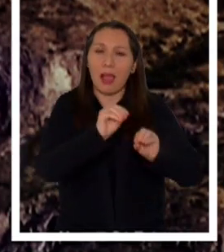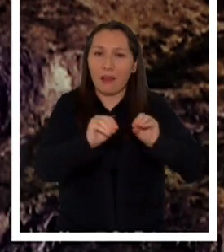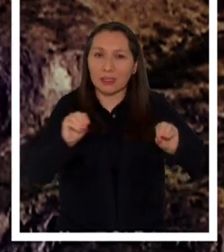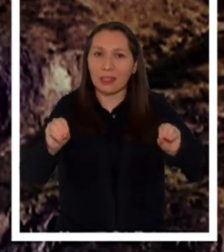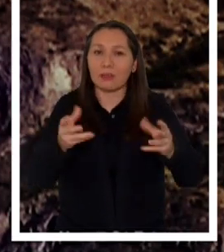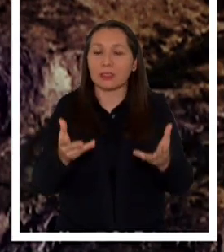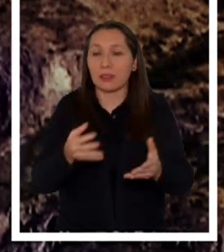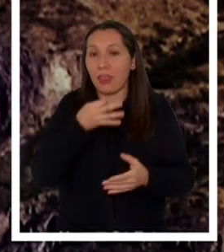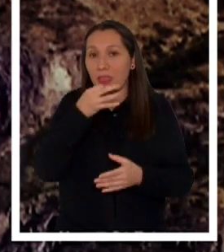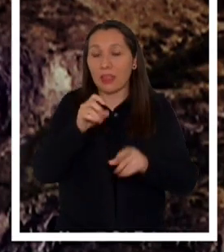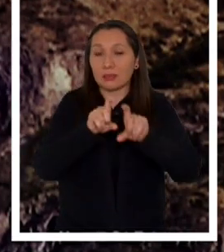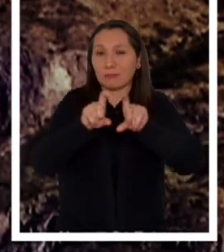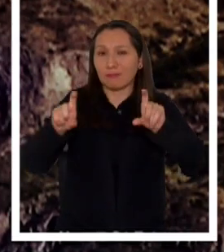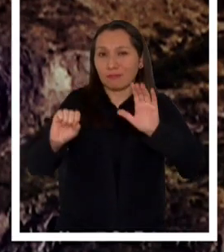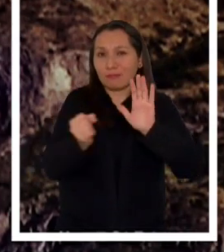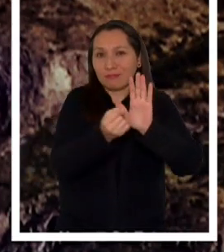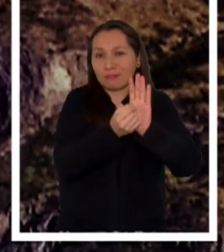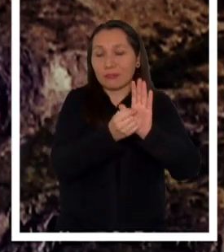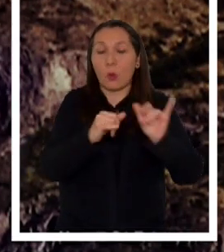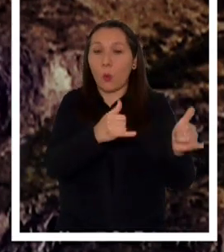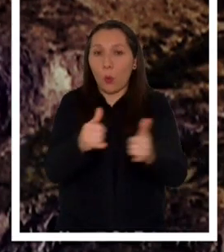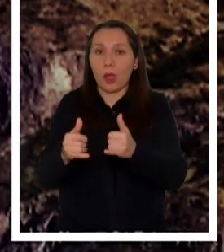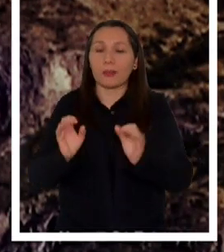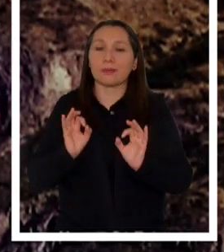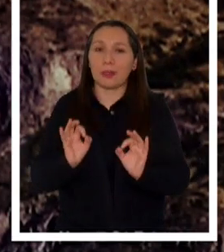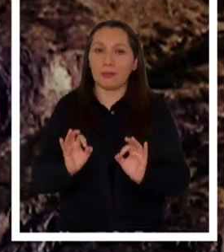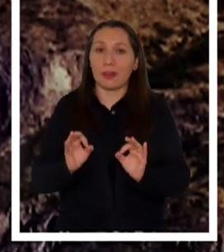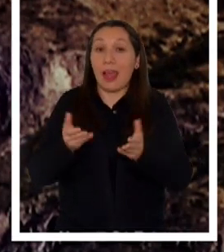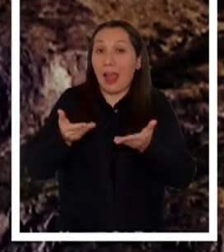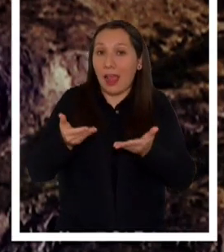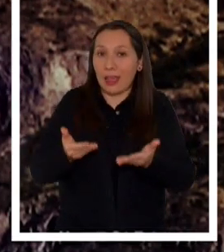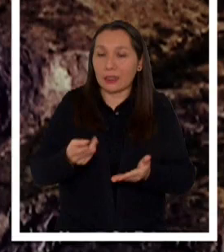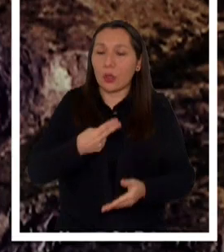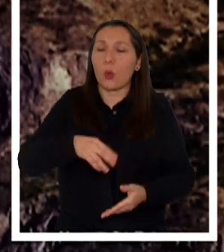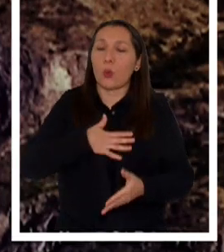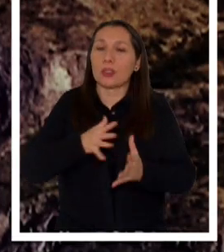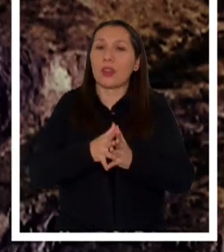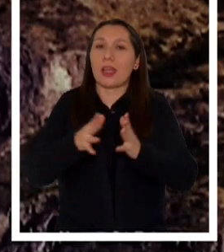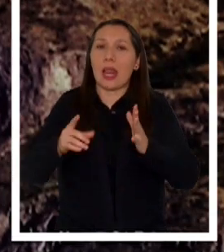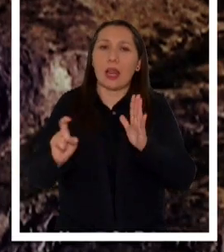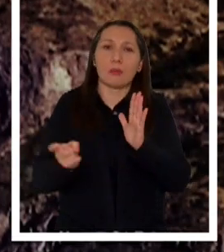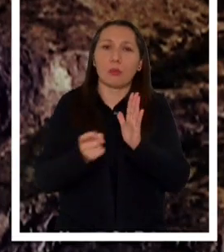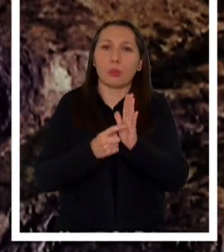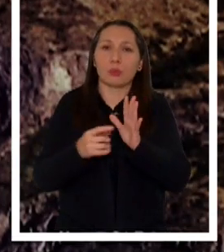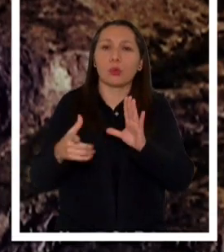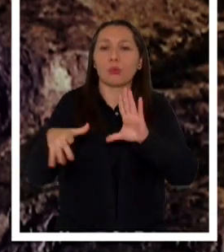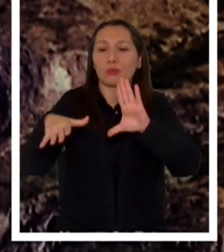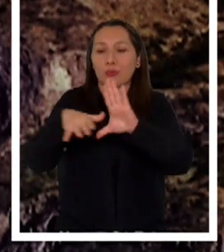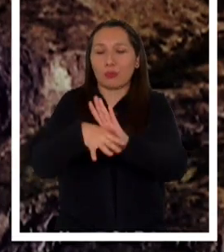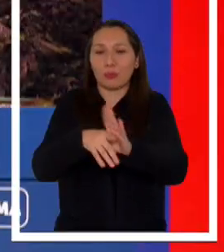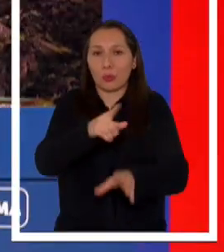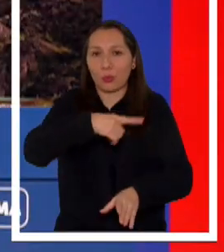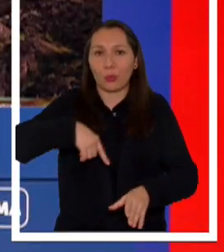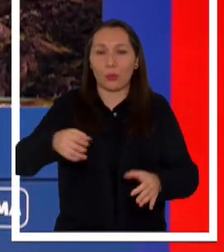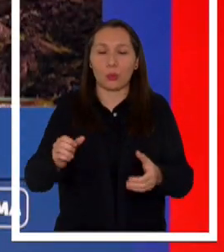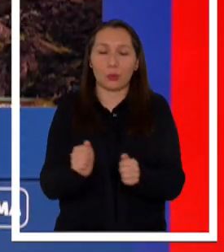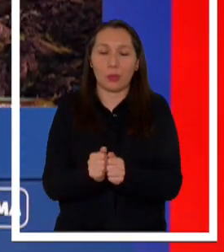dice el lema de nuestro juego que efectivamente este sea nuestro gran punto de encuentro